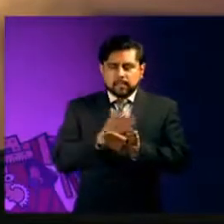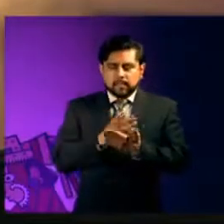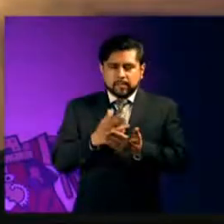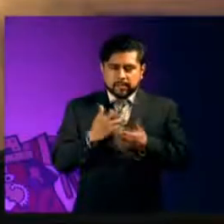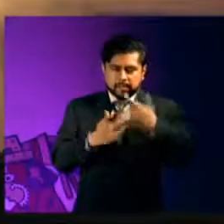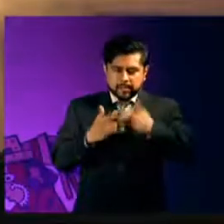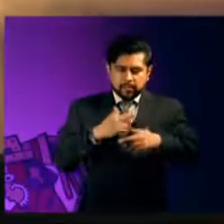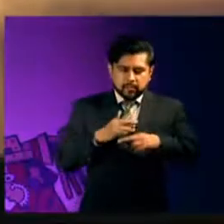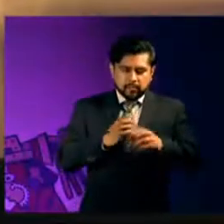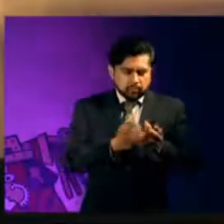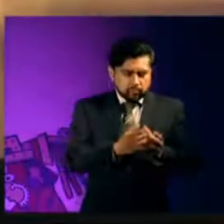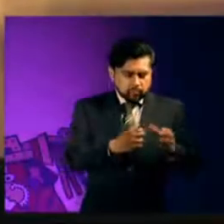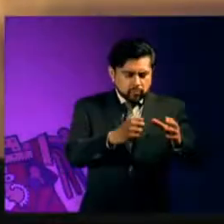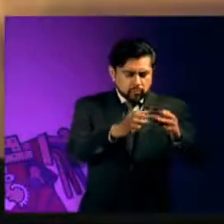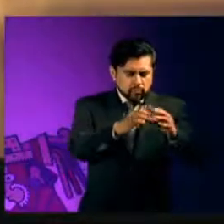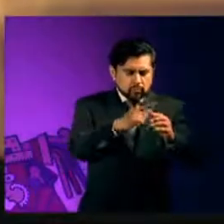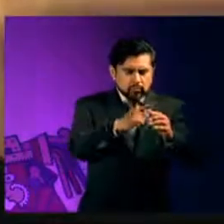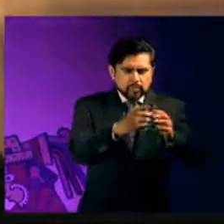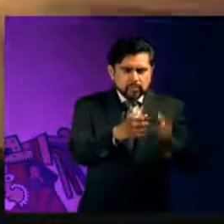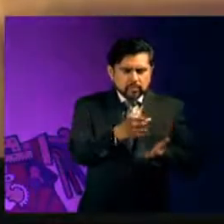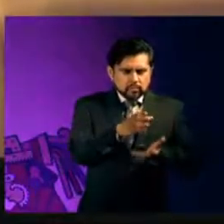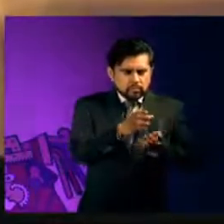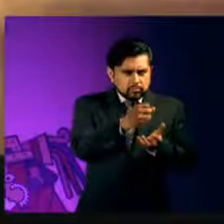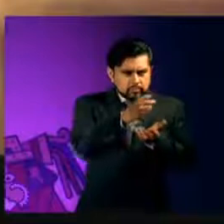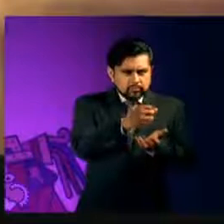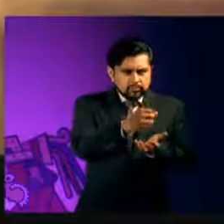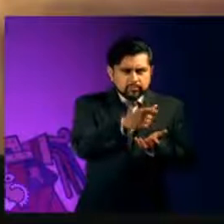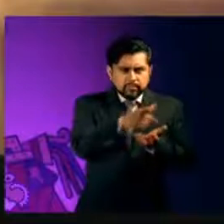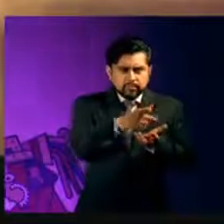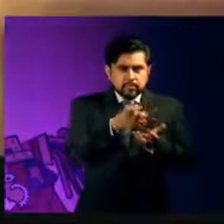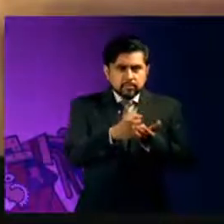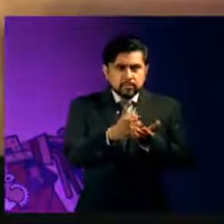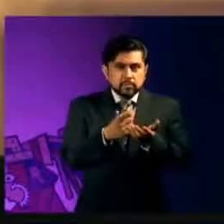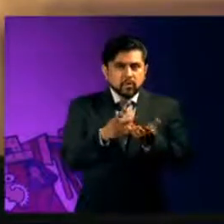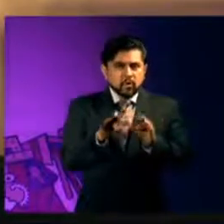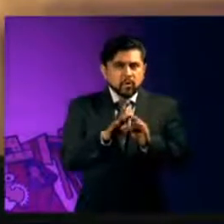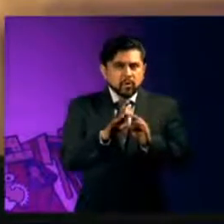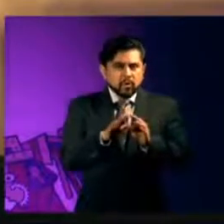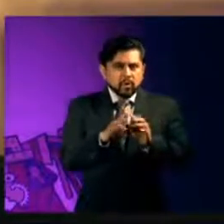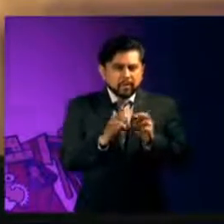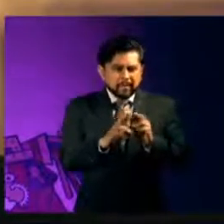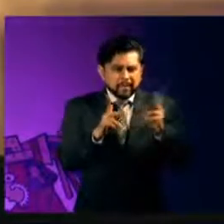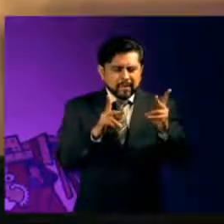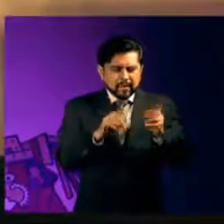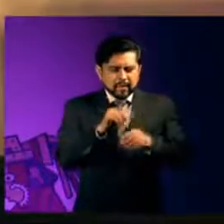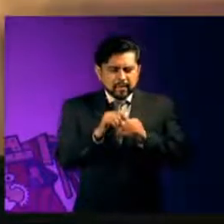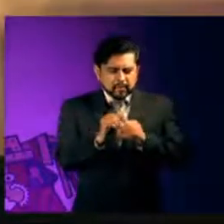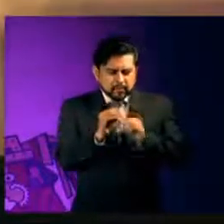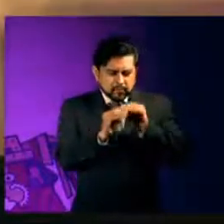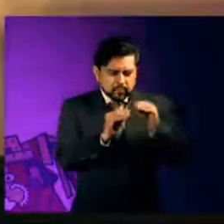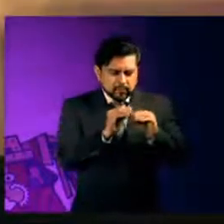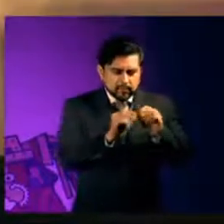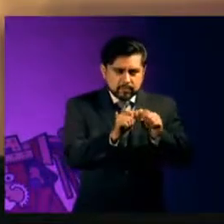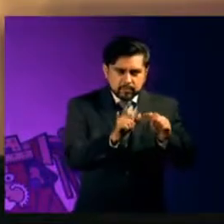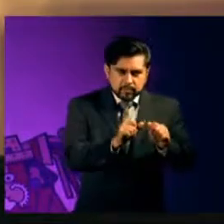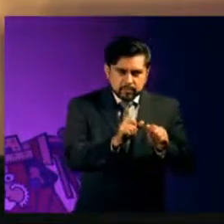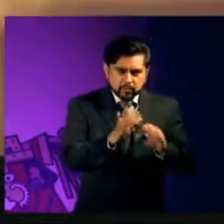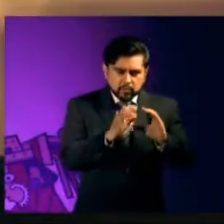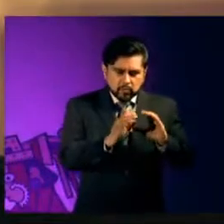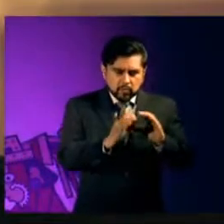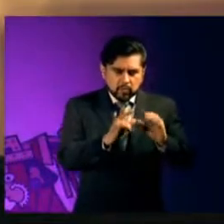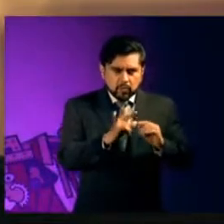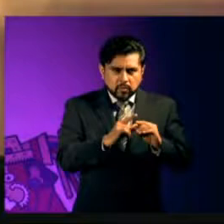tiene pequeños pedacitos chiquitos no esto quede con planteas todas las mujeres y